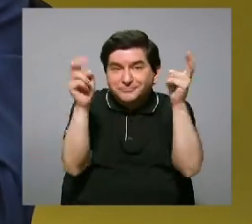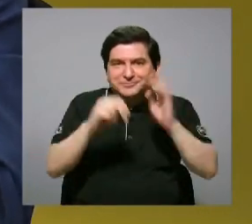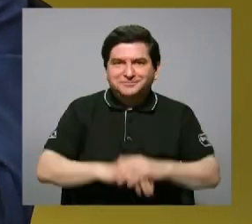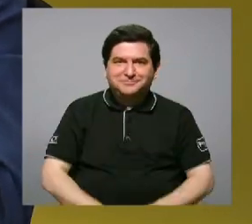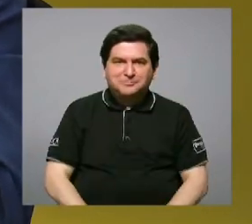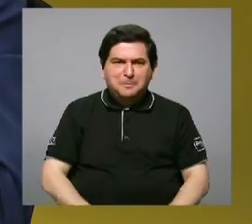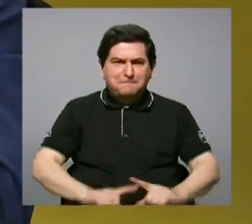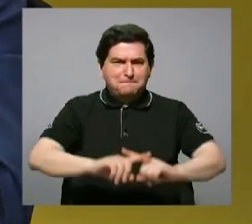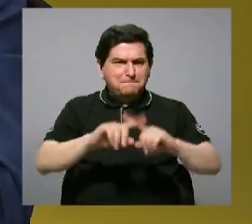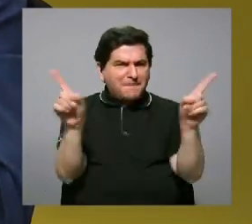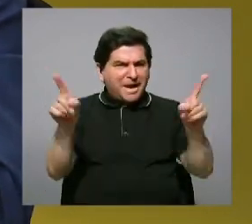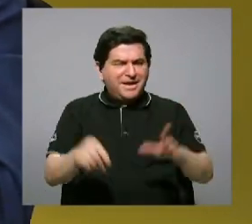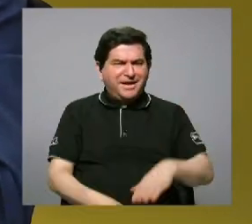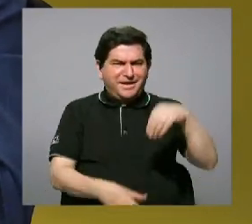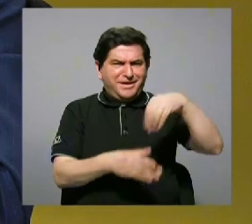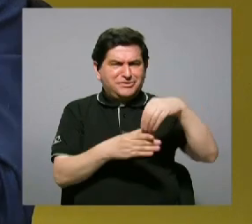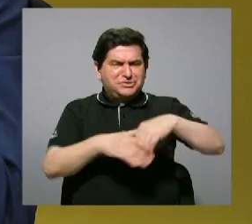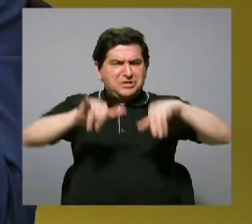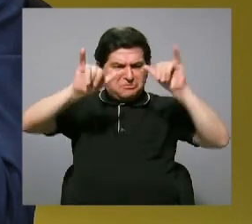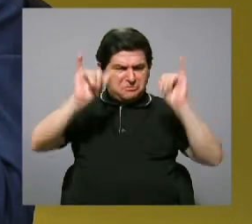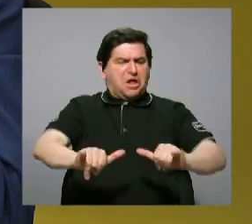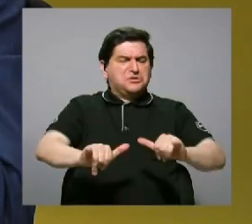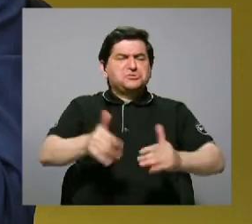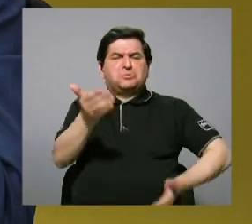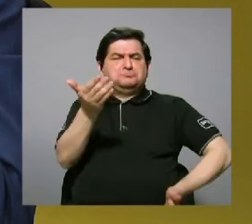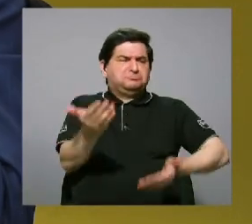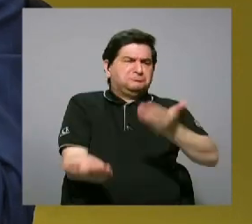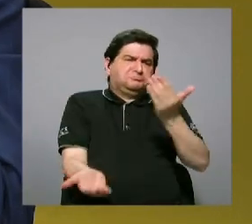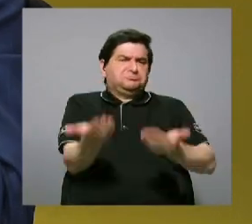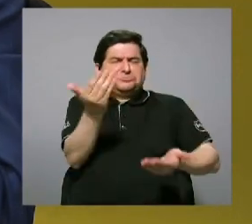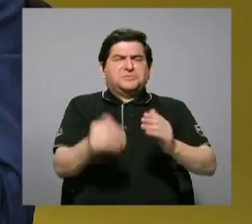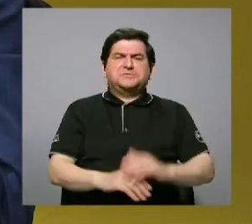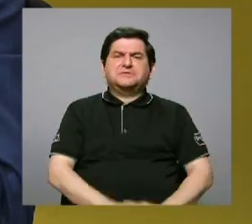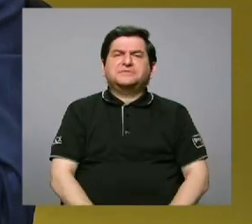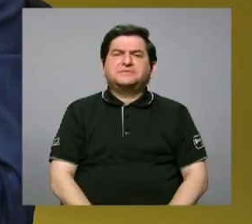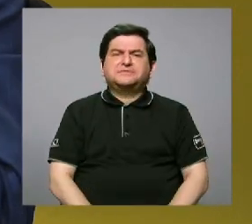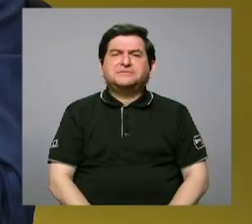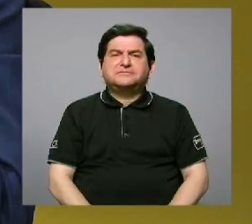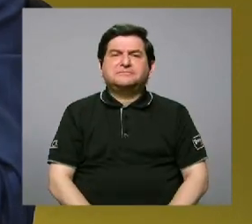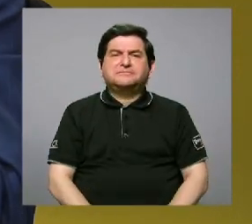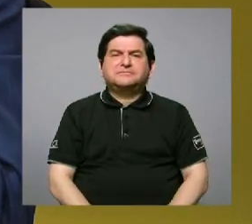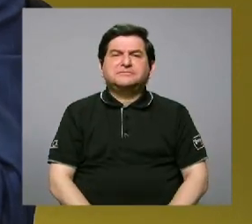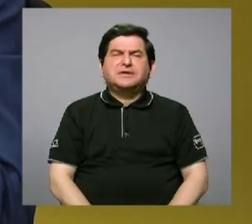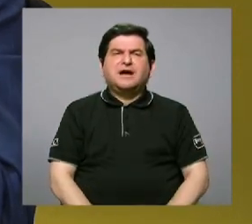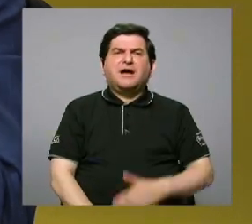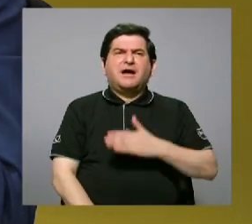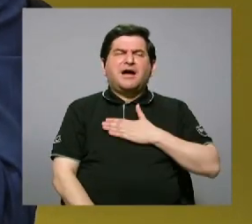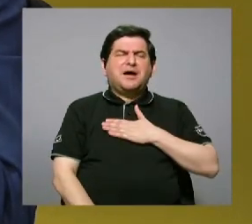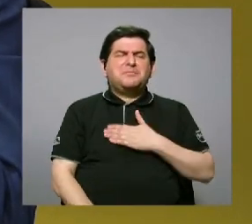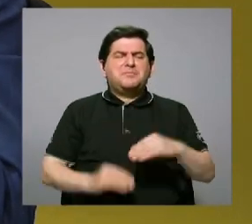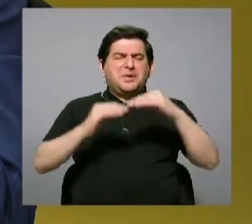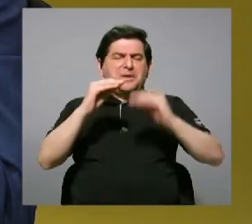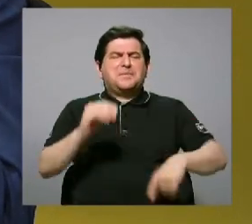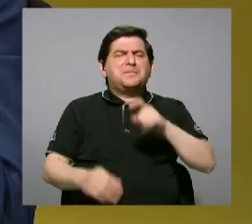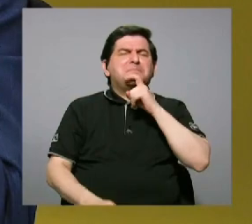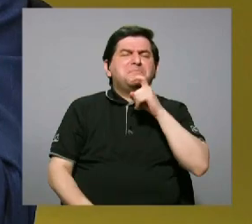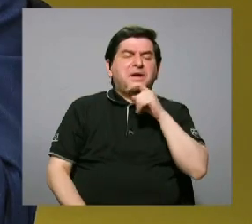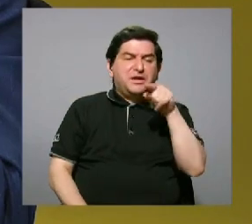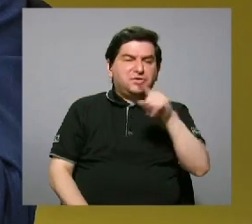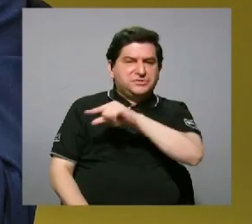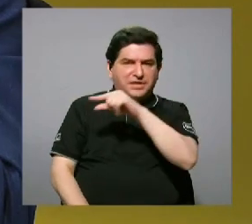Pero si los ingresos son estables, probablemente quizás se me dificulta menos decir, bueno,